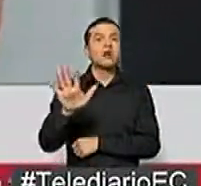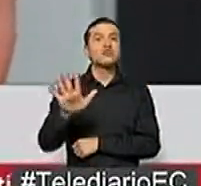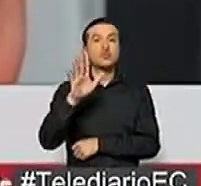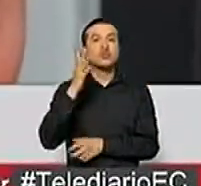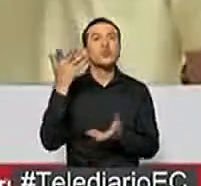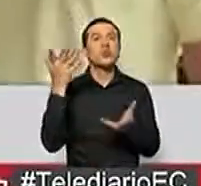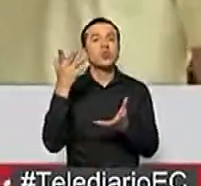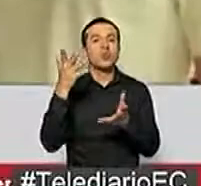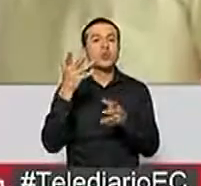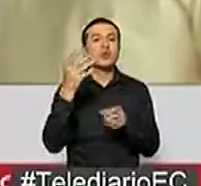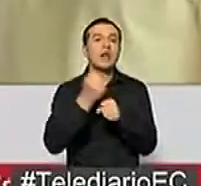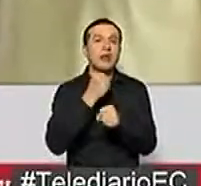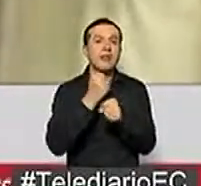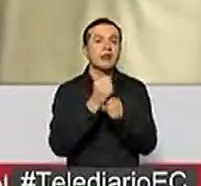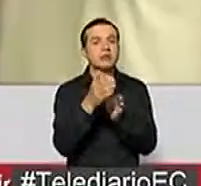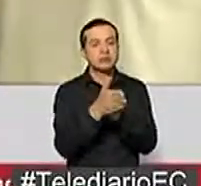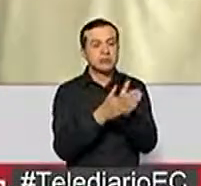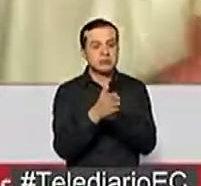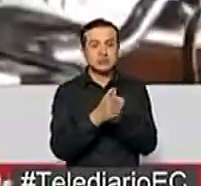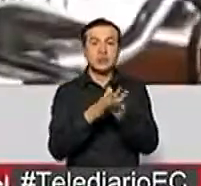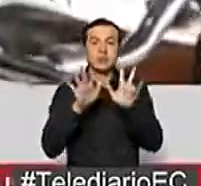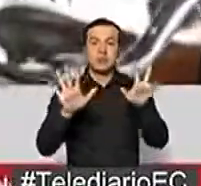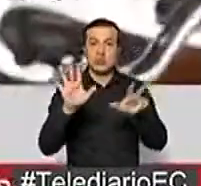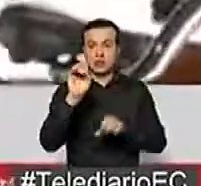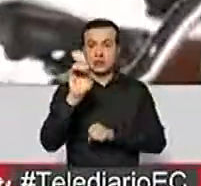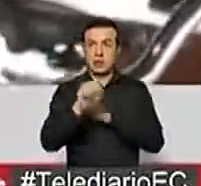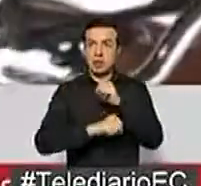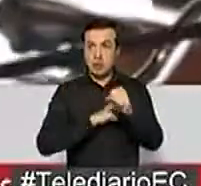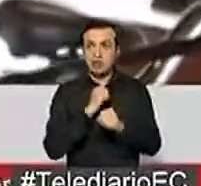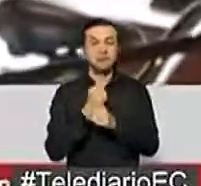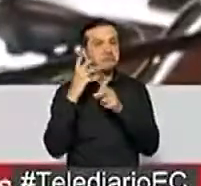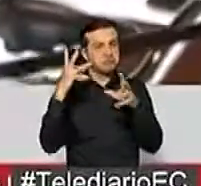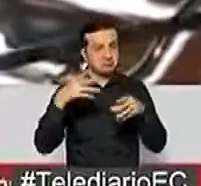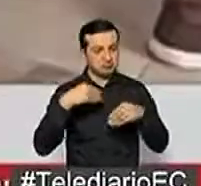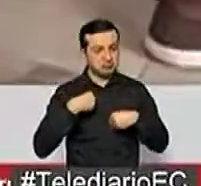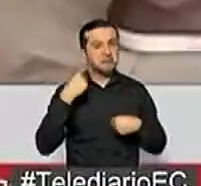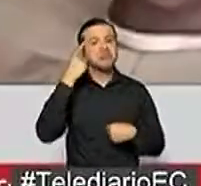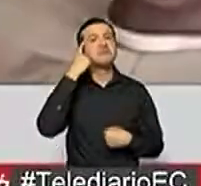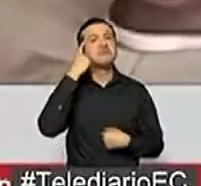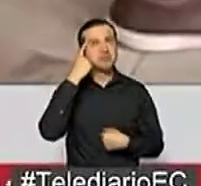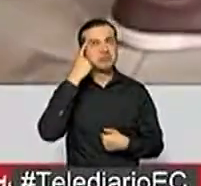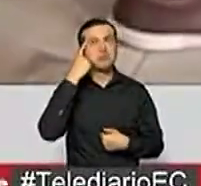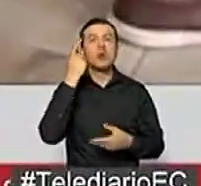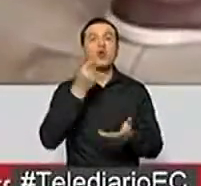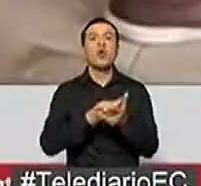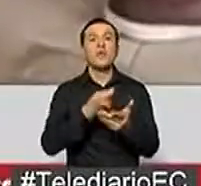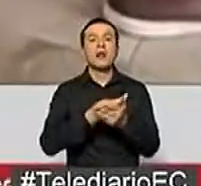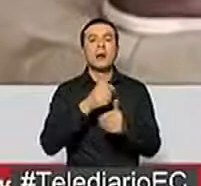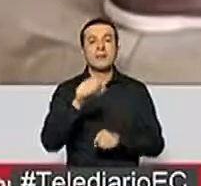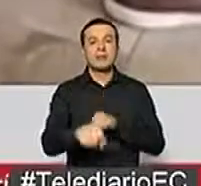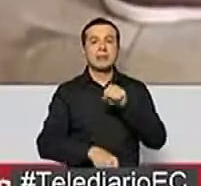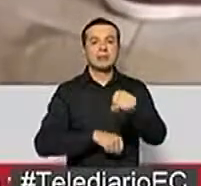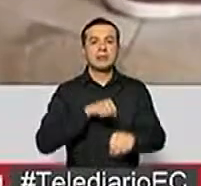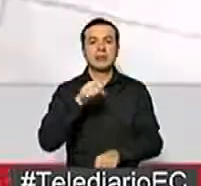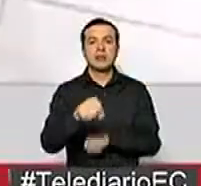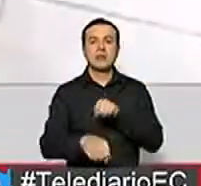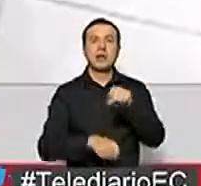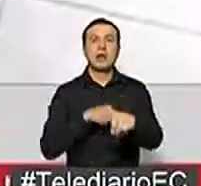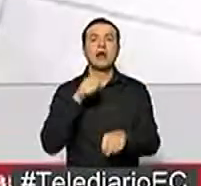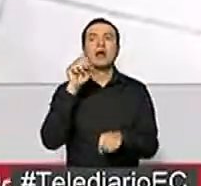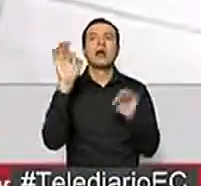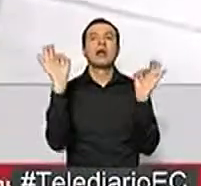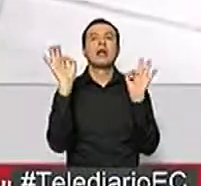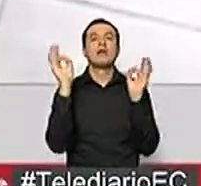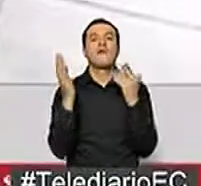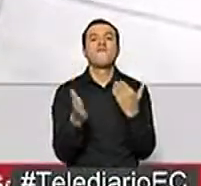provincia del Guayas. A sus 70 años se suma a la movilidad sostenible al adquirir una bicicleta eléctrica que